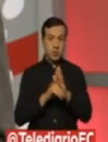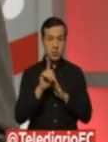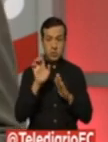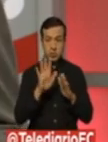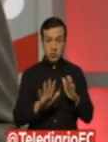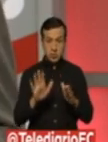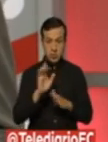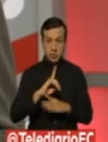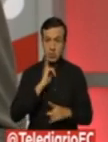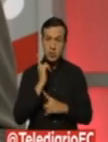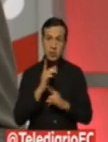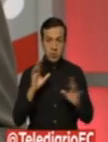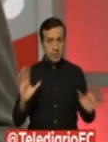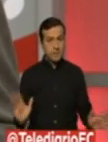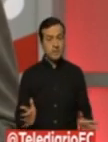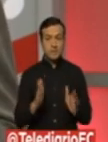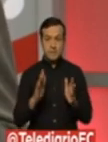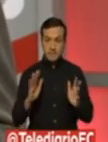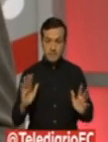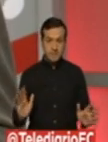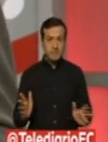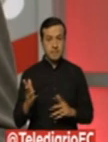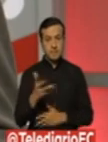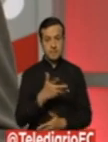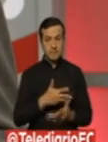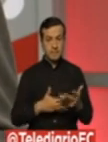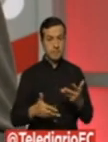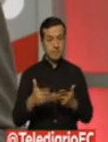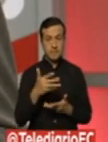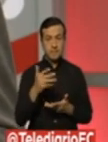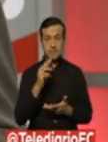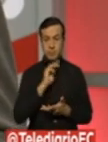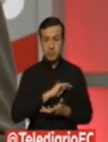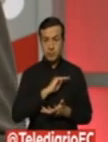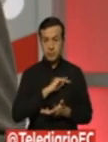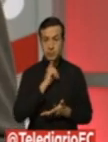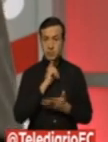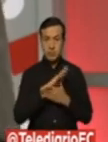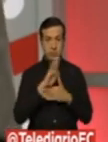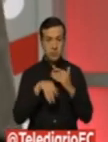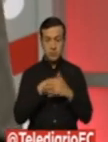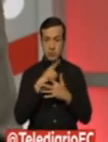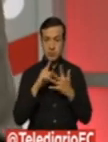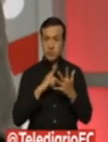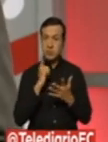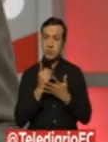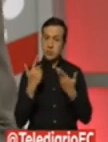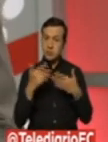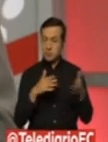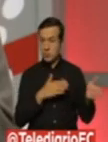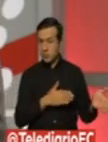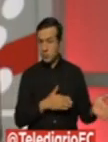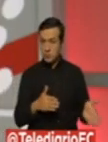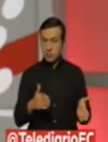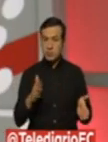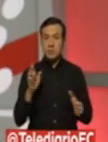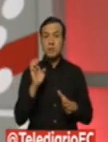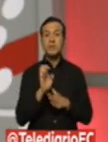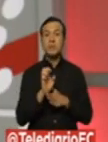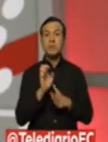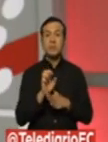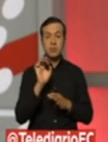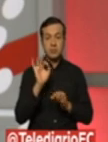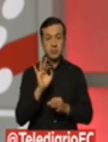ecuador fomenta la participación la interacción con los ghats a todos sus niveles como habíamos mencionado y porque el ecuador